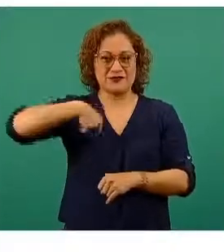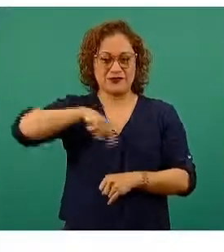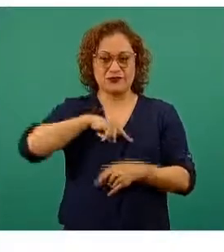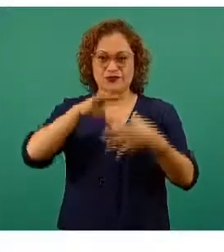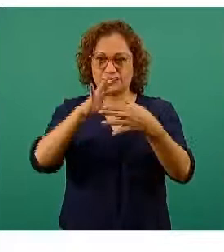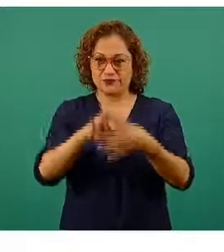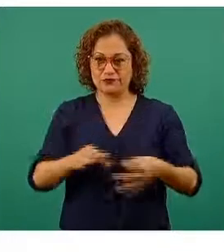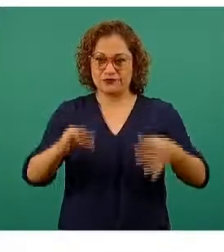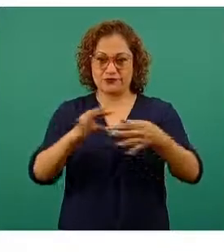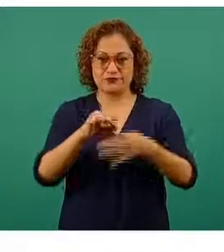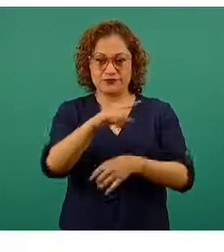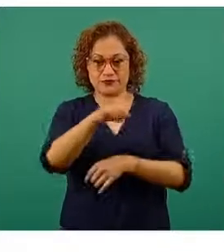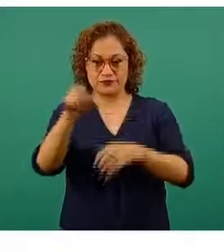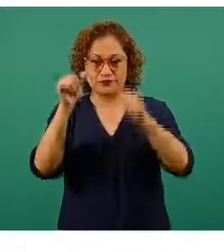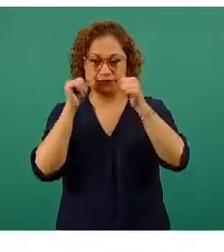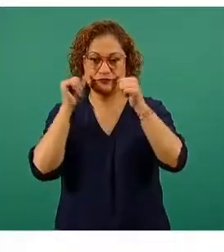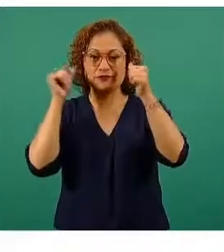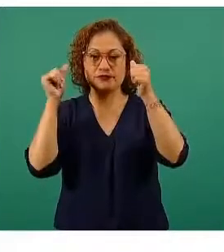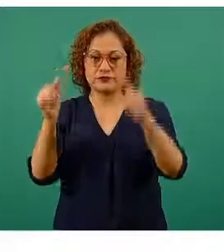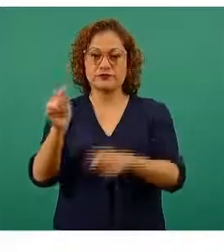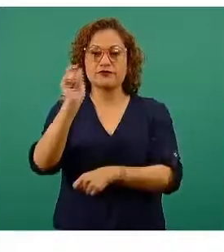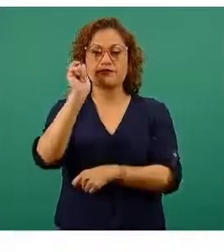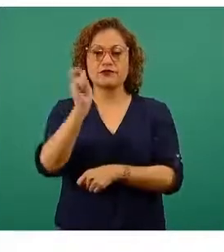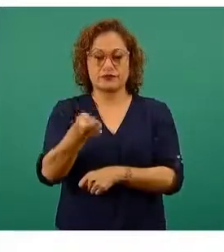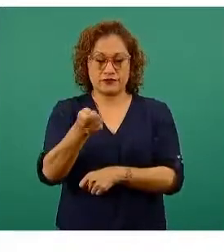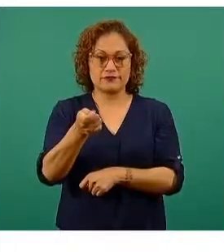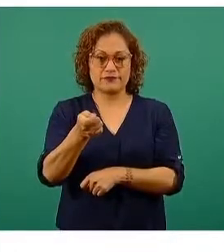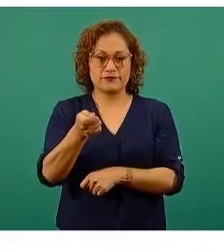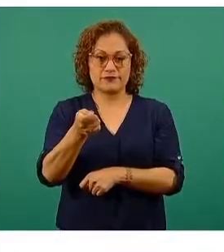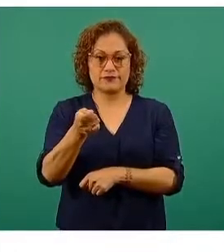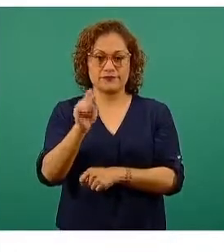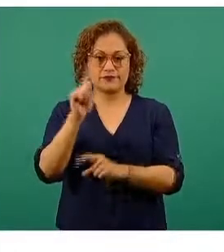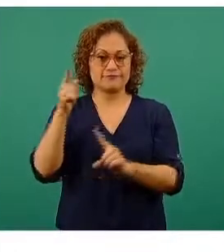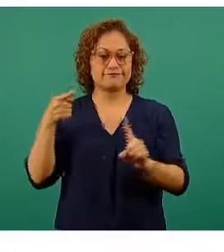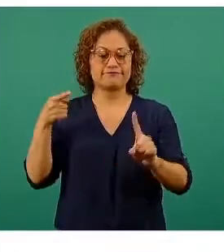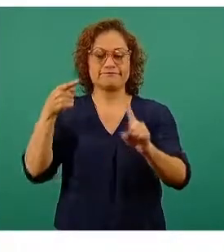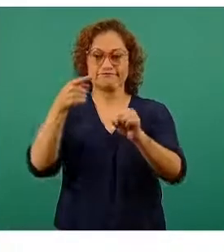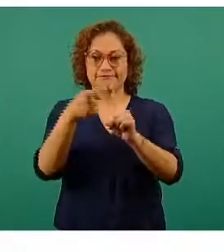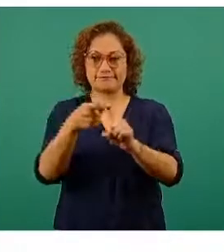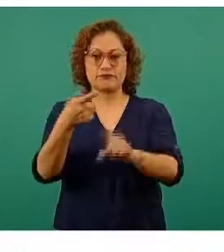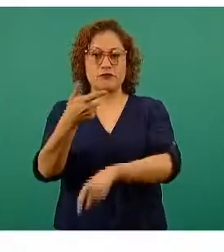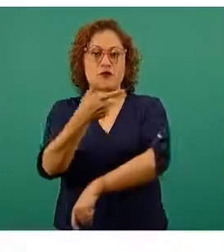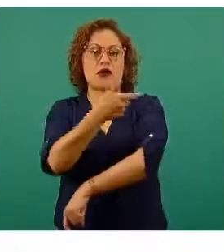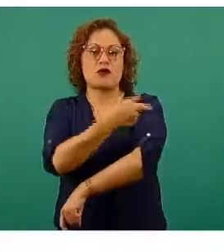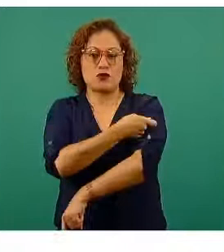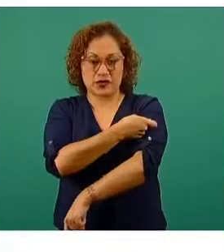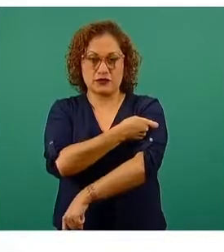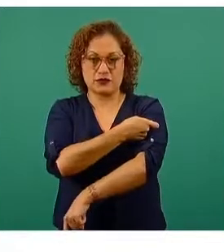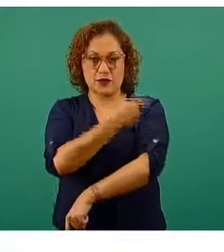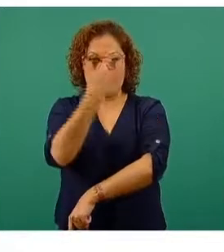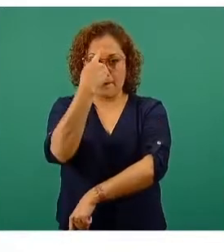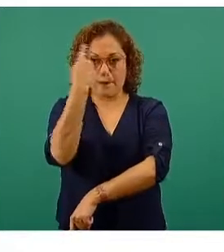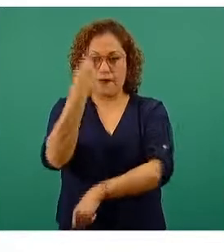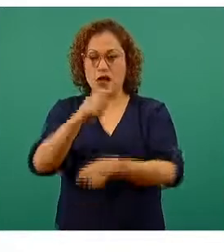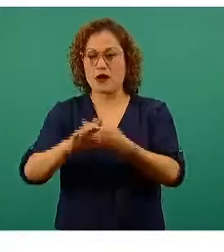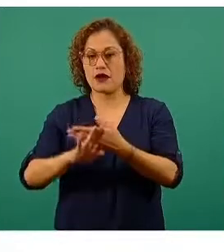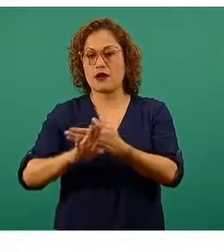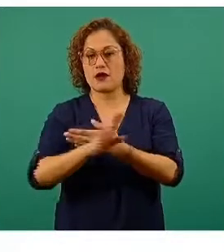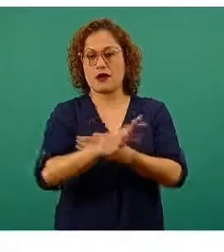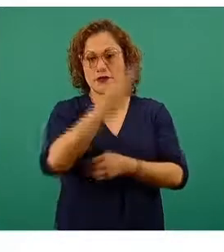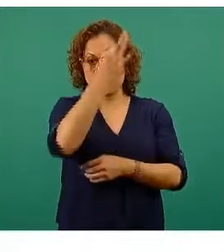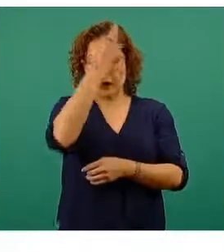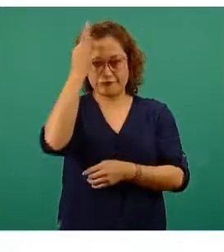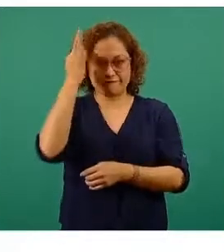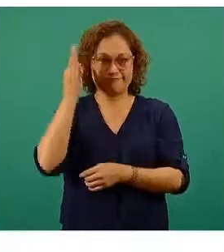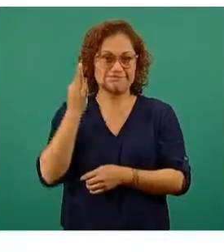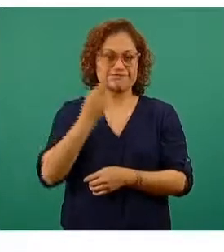pasado está esta campaña especial de vacunación contra el sarampión. Explicamos ya las razones, la